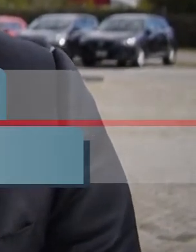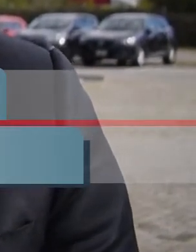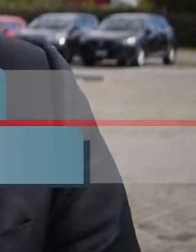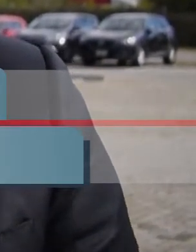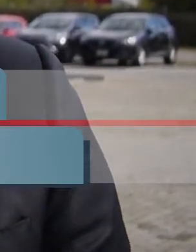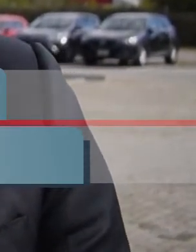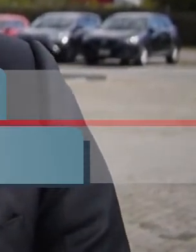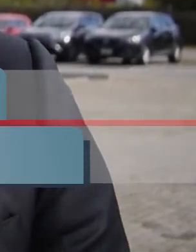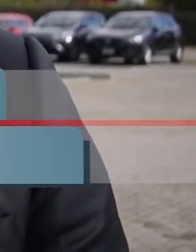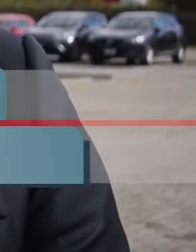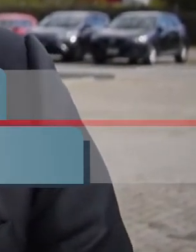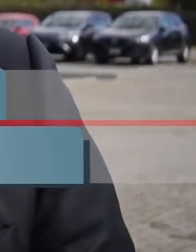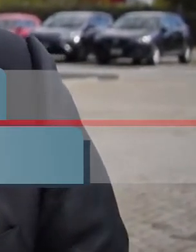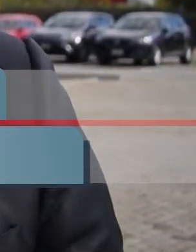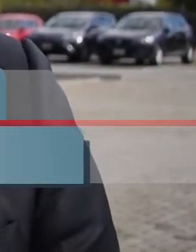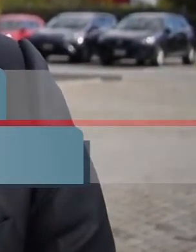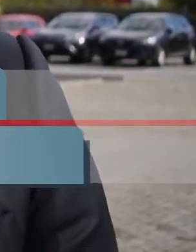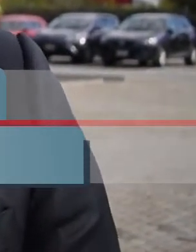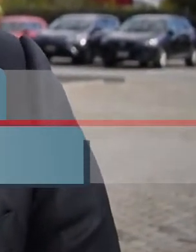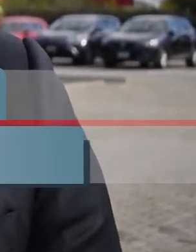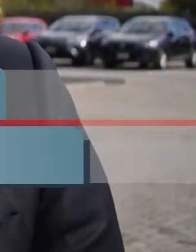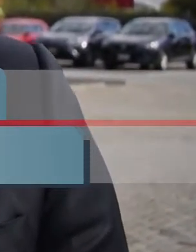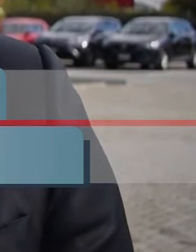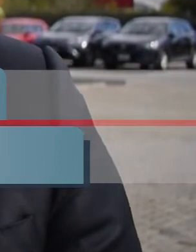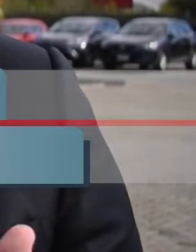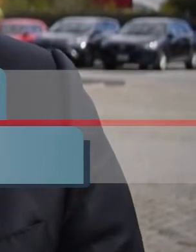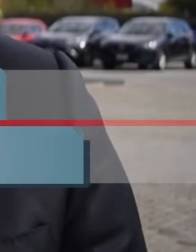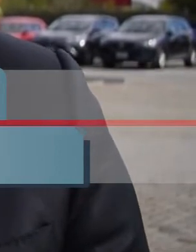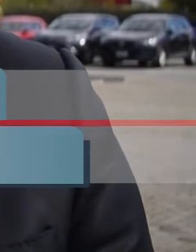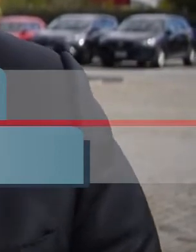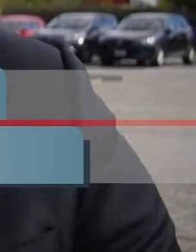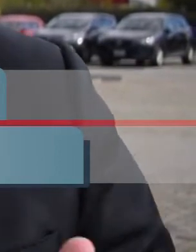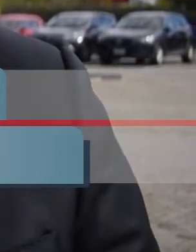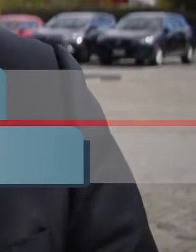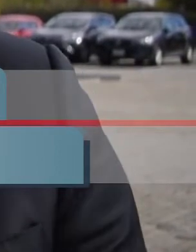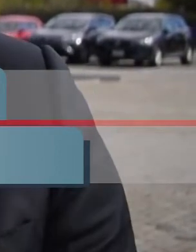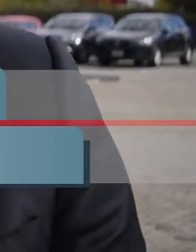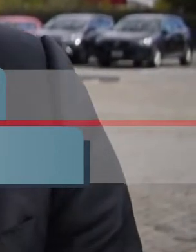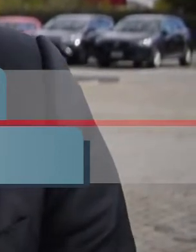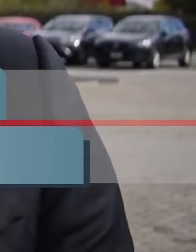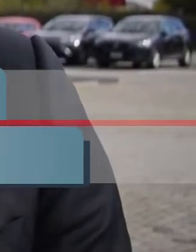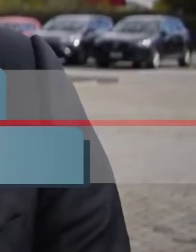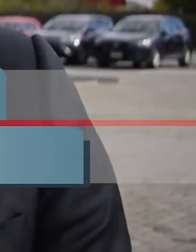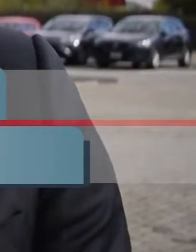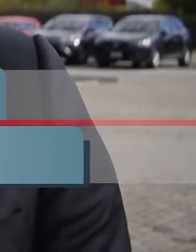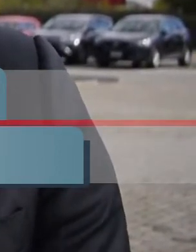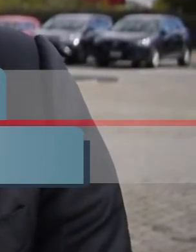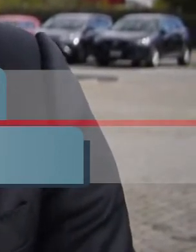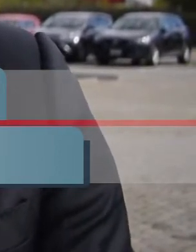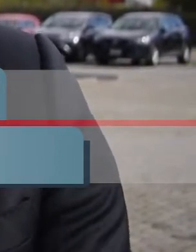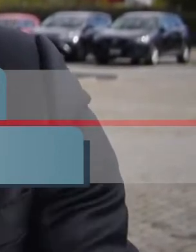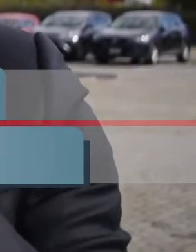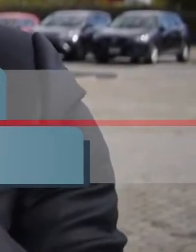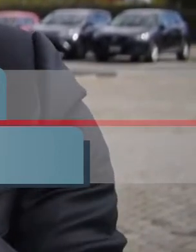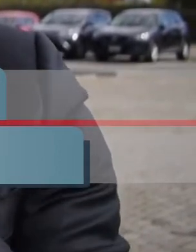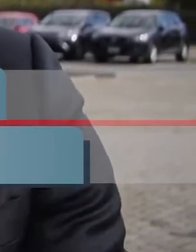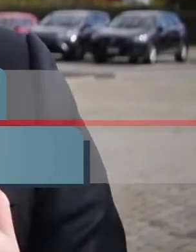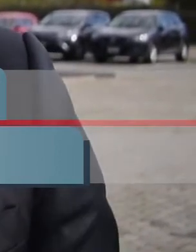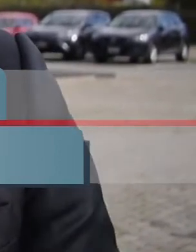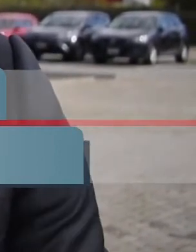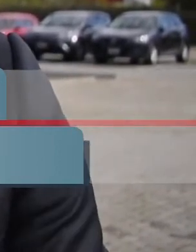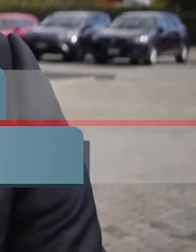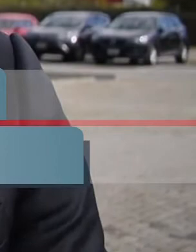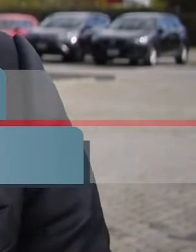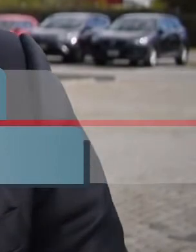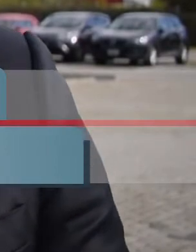para la descentralización y para la regionalización de nuestro país hoy día estamos inventando las bases de lo que está haciendo esta asociación de gobernadores regionales y lo que queremos hacer en